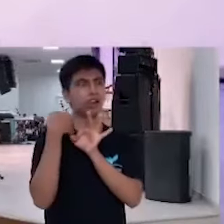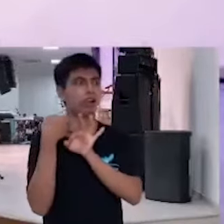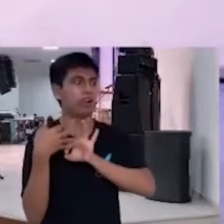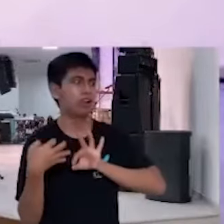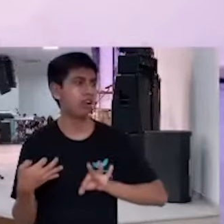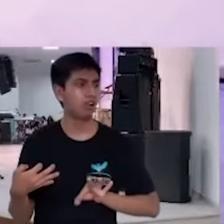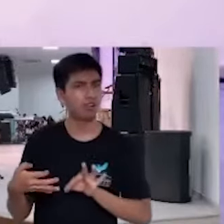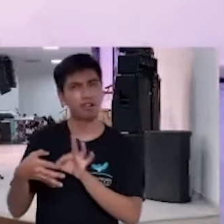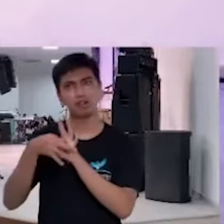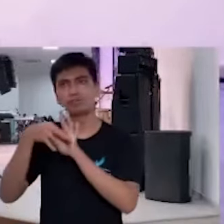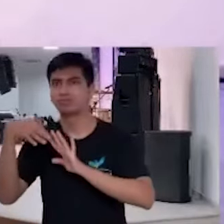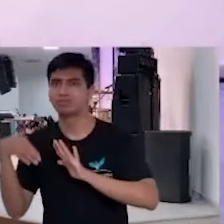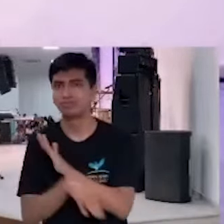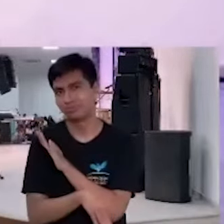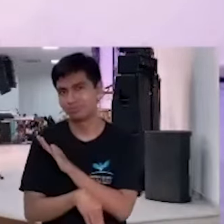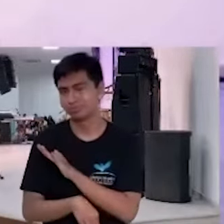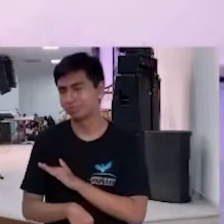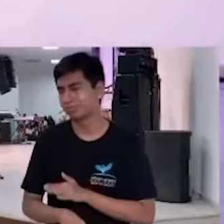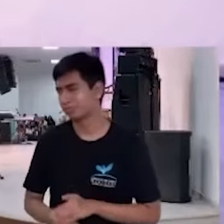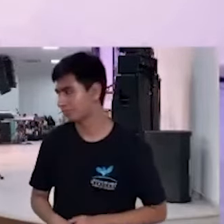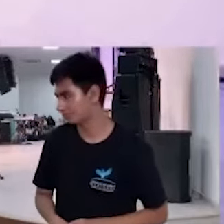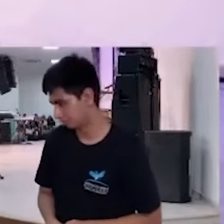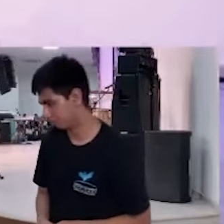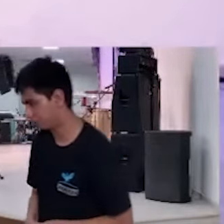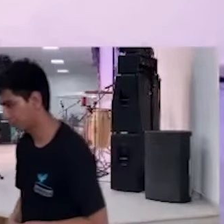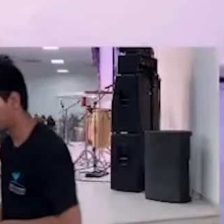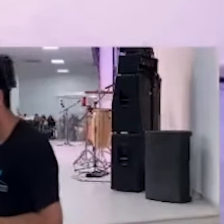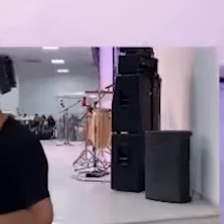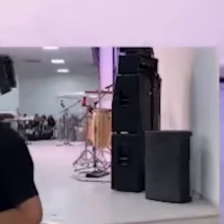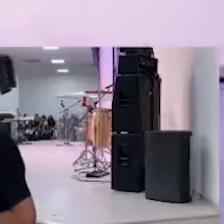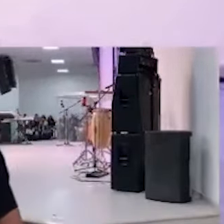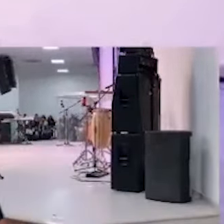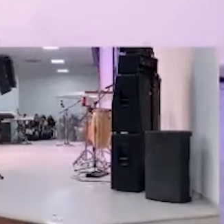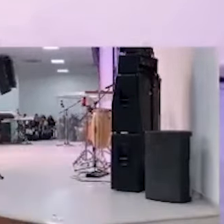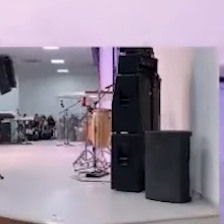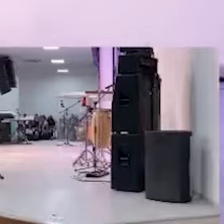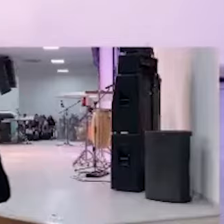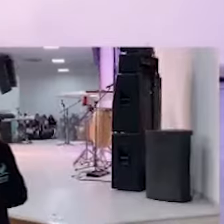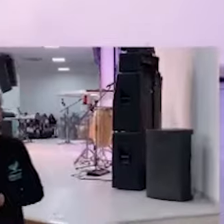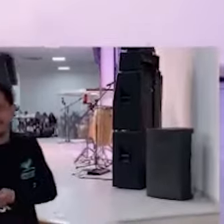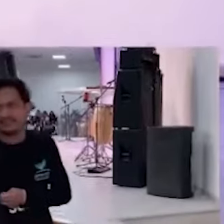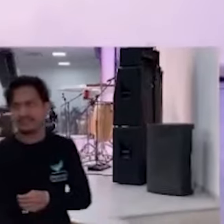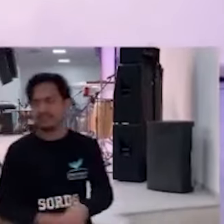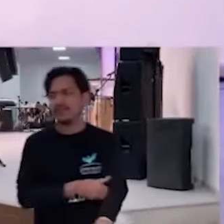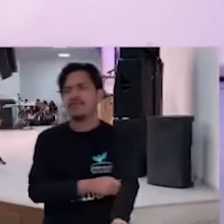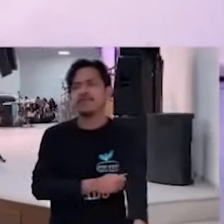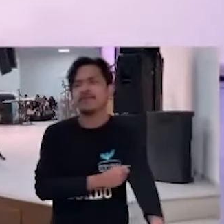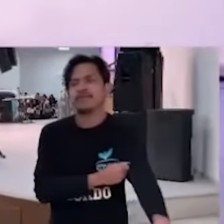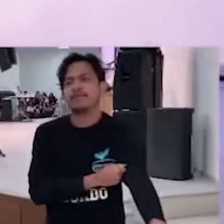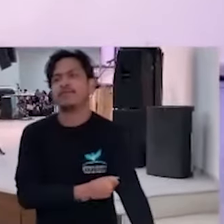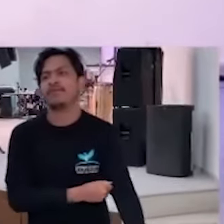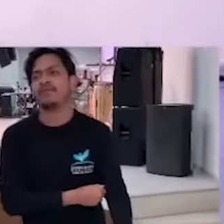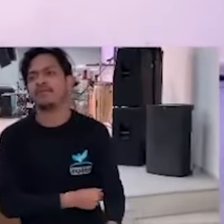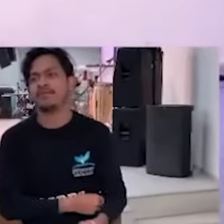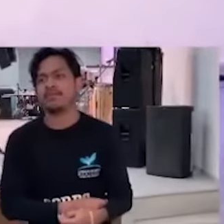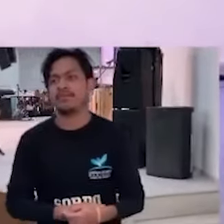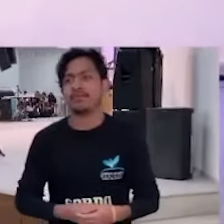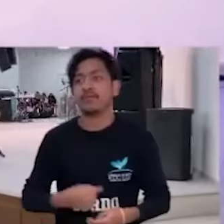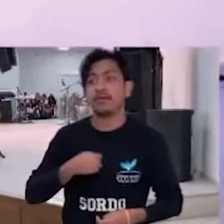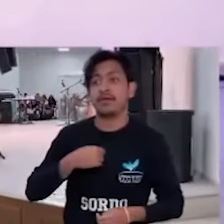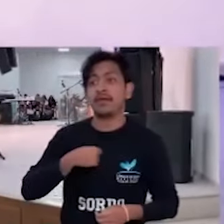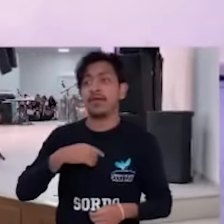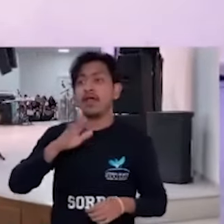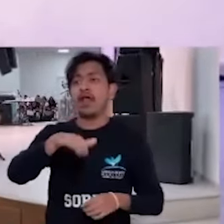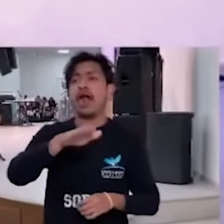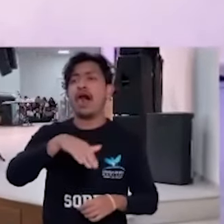fíjate que entró un muchacho y empezó a platicarme algunos asuntos, y yo le dije: no, espérame tantito. Y le llamé al líder, le llamé